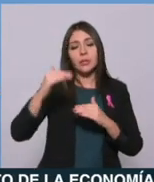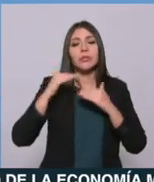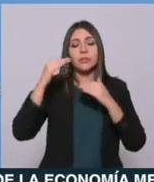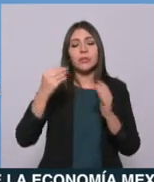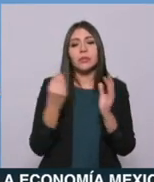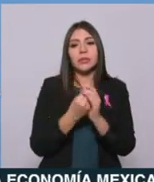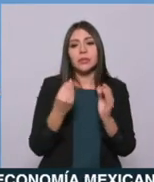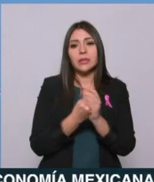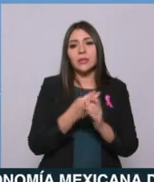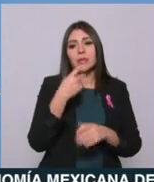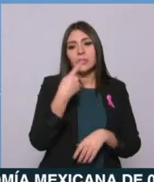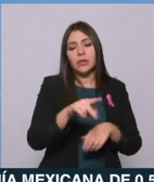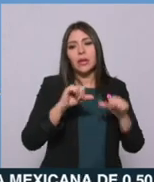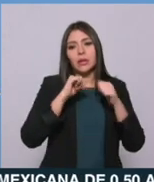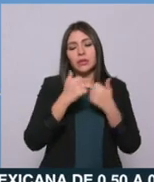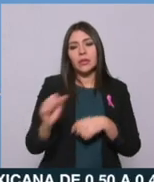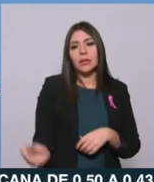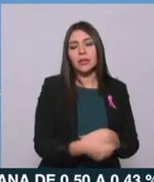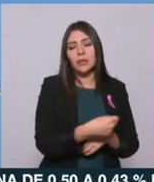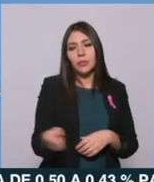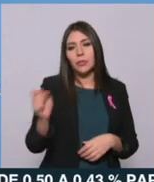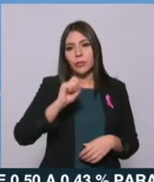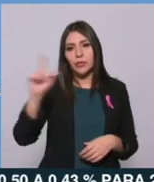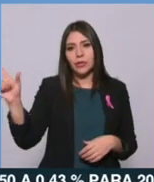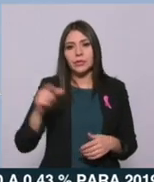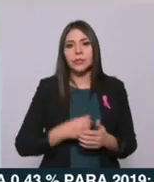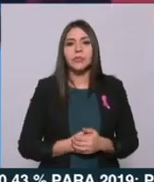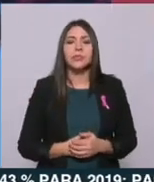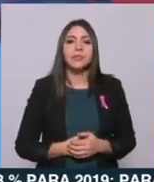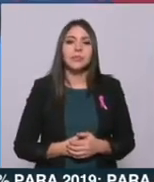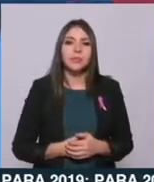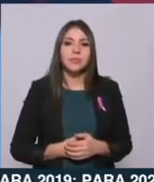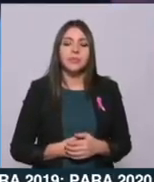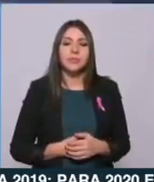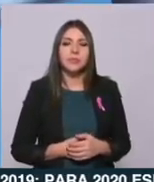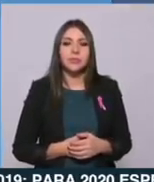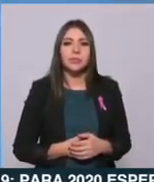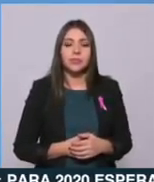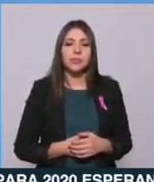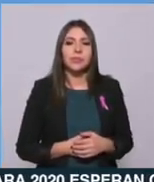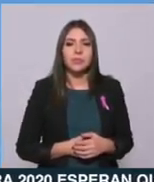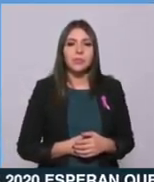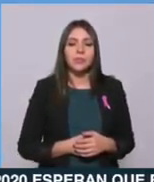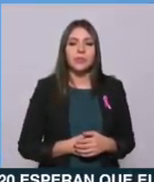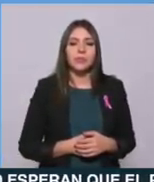clasificación de la Asociación de Tenistas Profesionales. Andrés Brito, 21 Noticias.